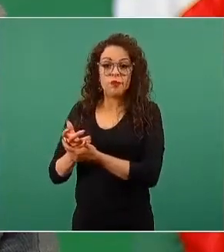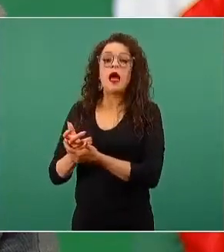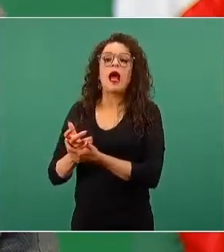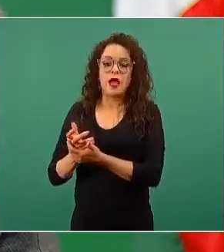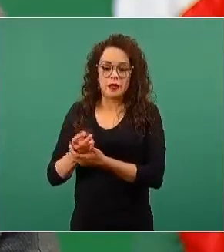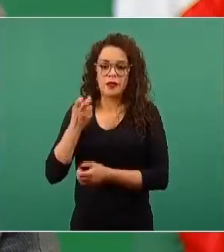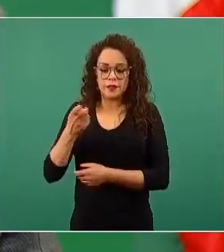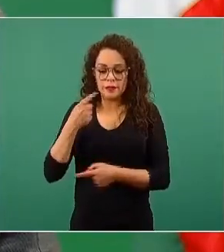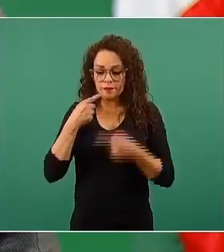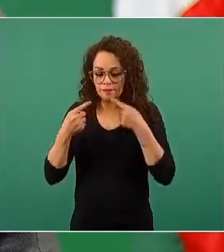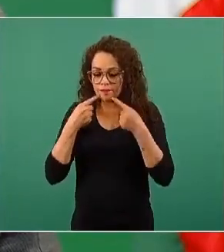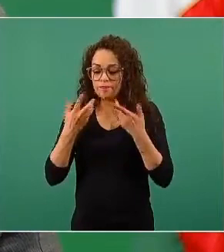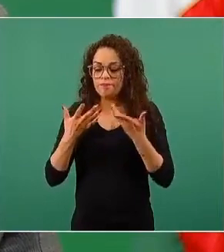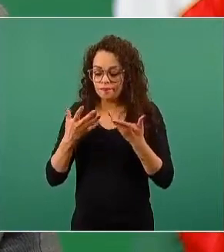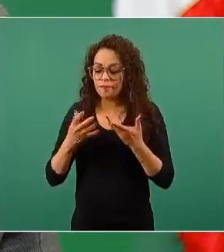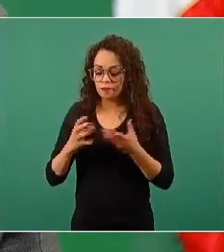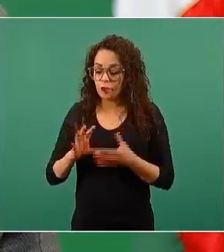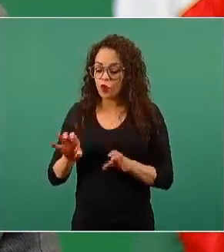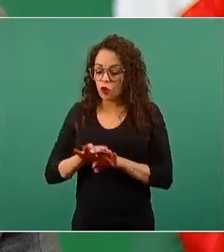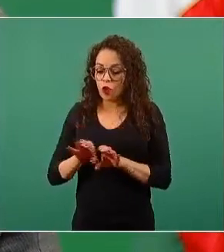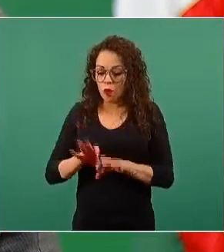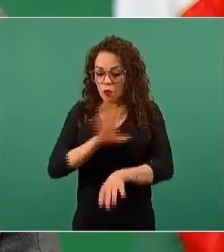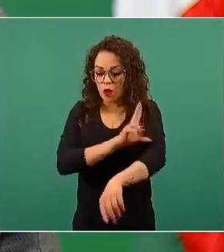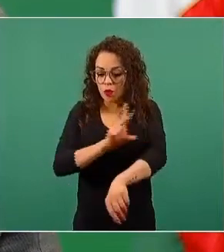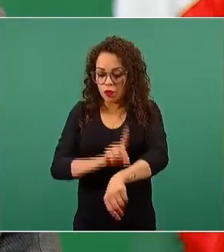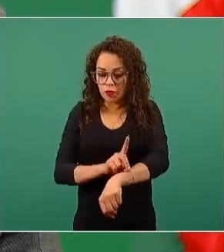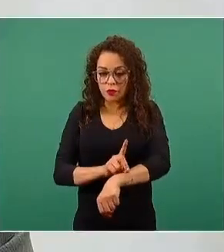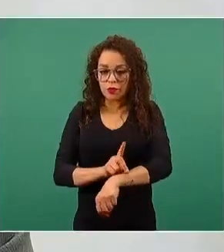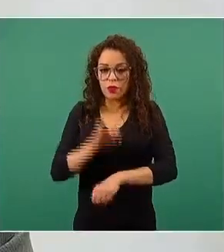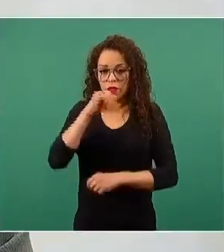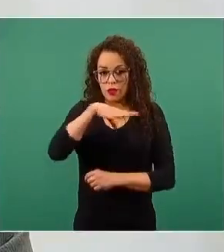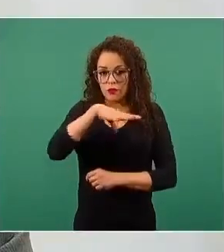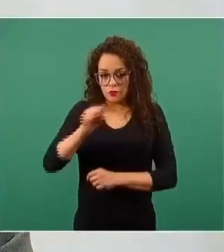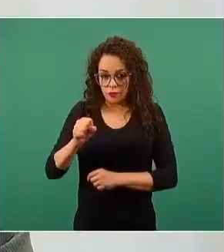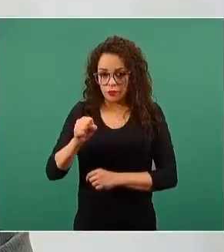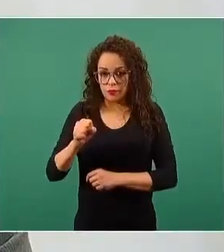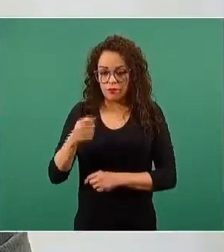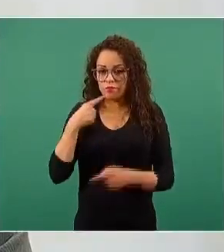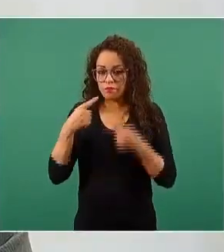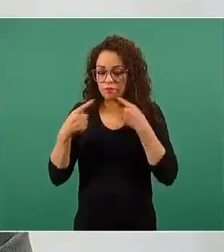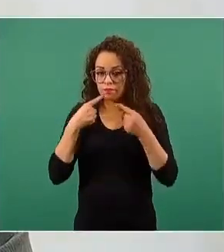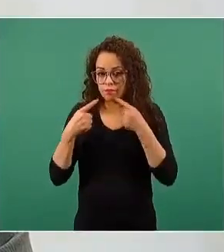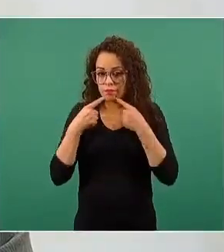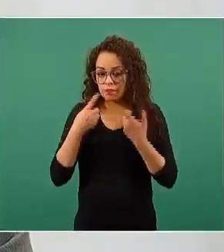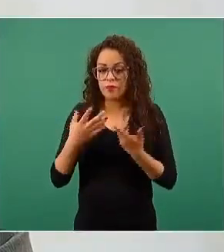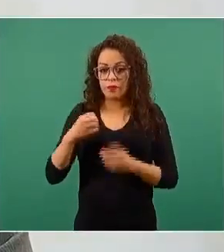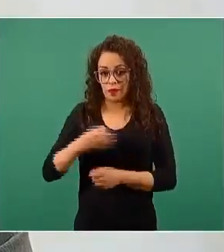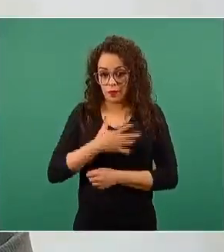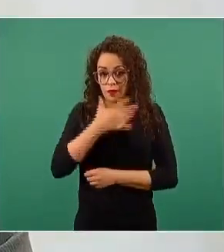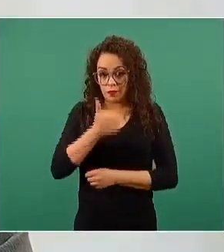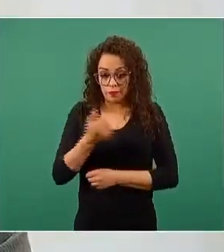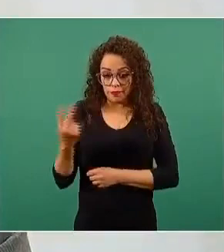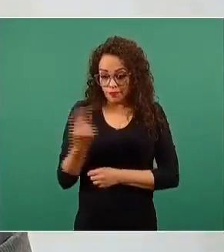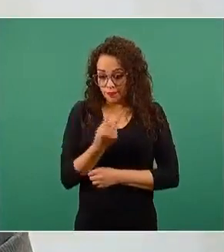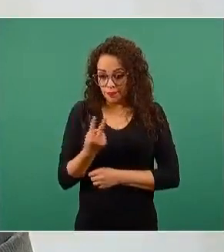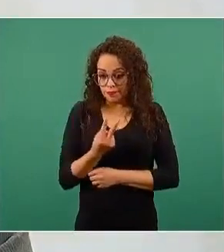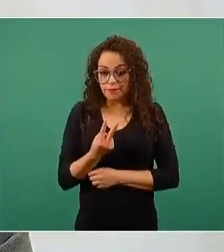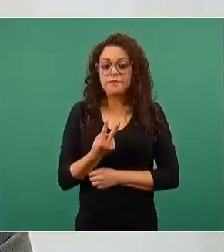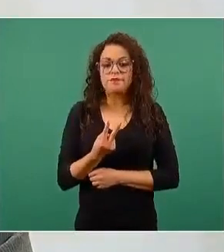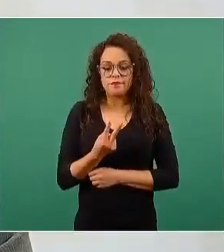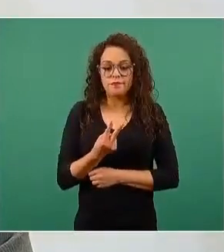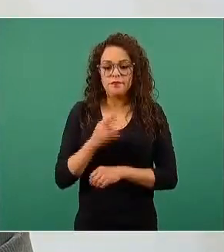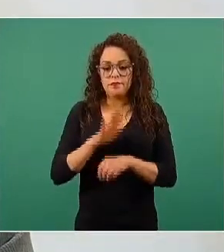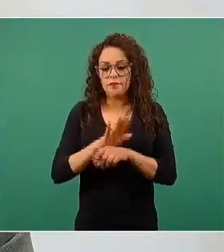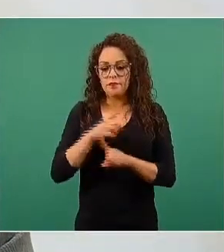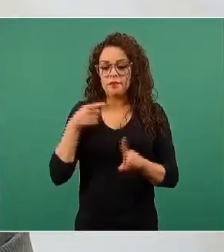a través del IMSS, que es coordinador en el estado, el Instituto Mexicano del Seguro Social, con el IMSS Bienestar. En caso particular se